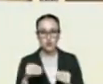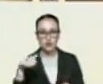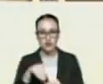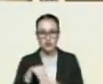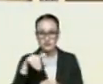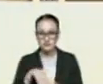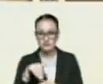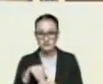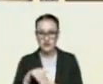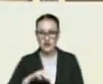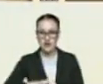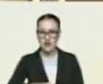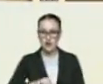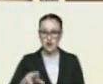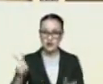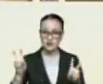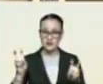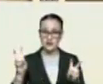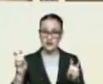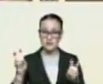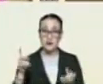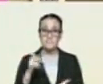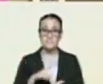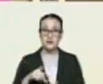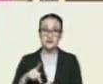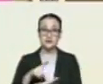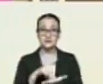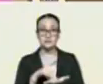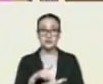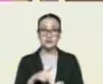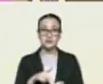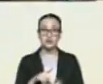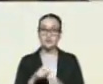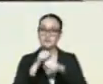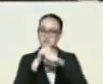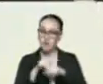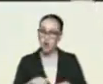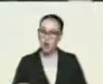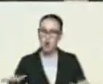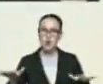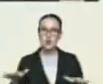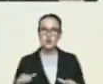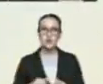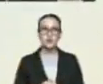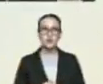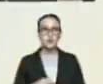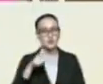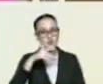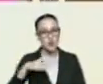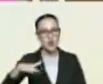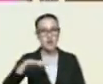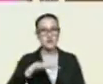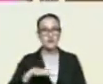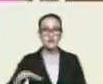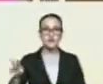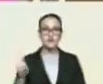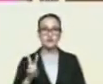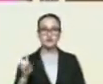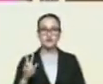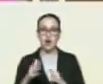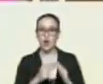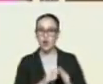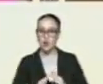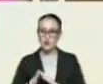regionales en materia de participación. Un nuevo mensaje que transmite el pueblo de Venezuela a la